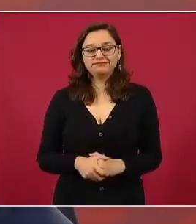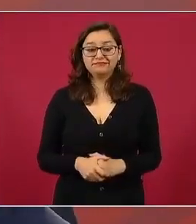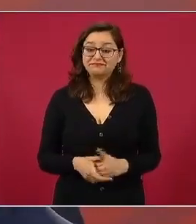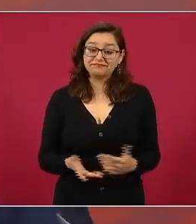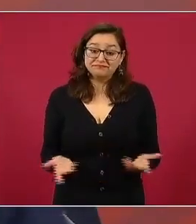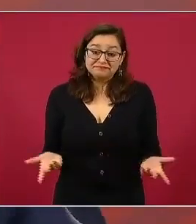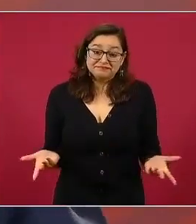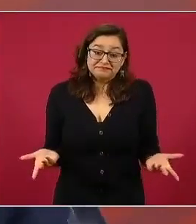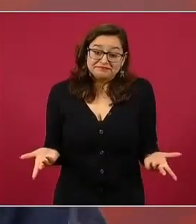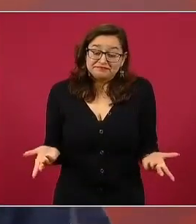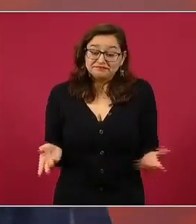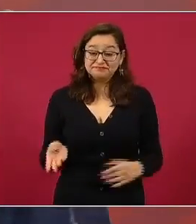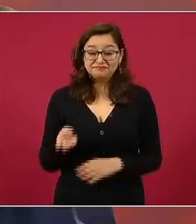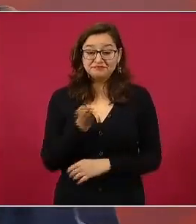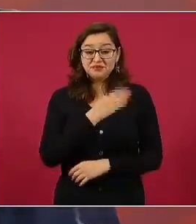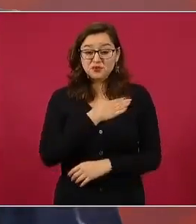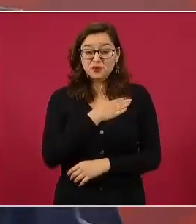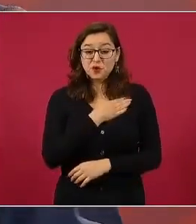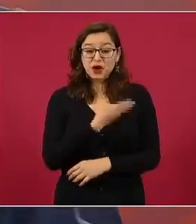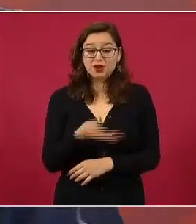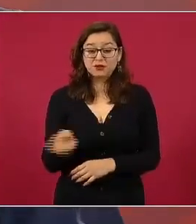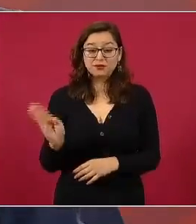Pero bueno,